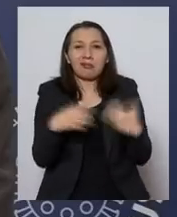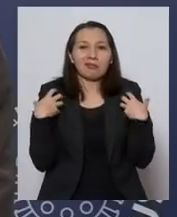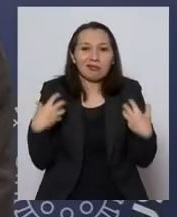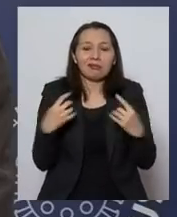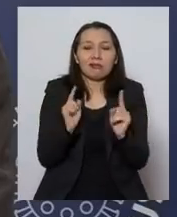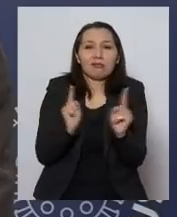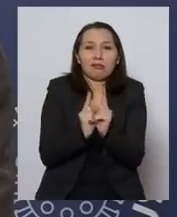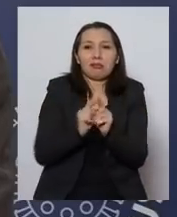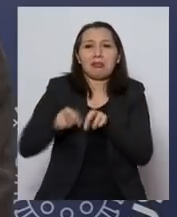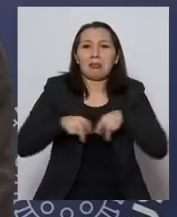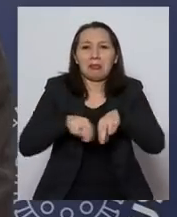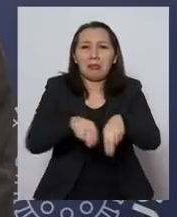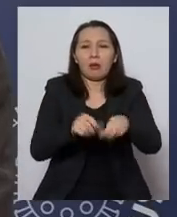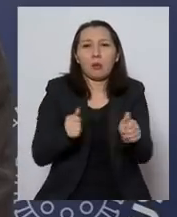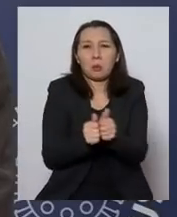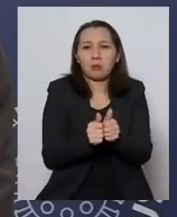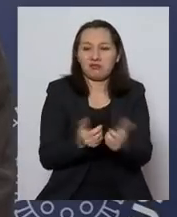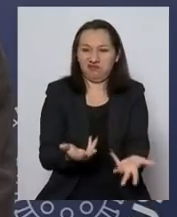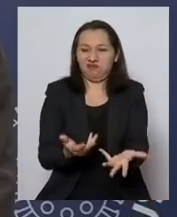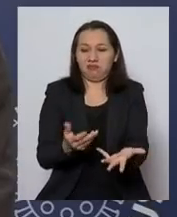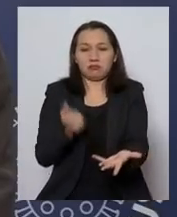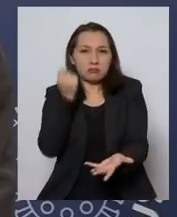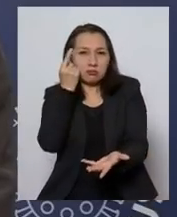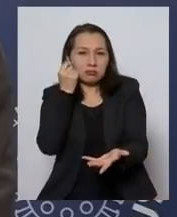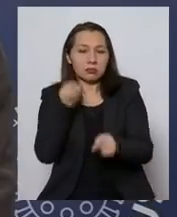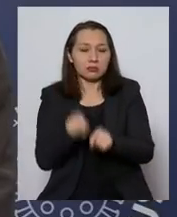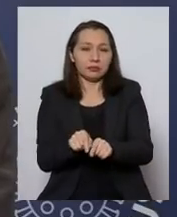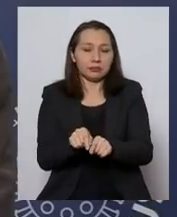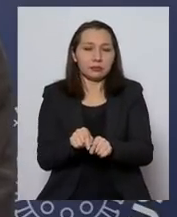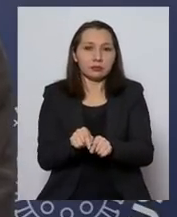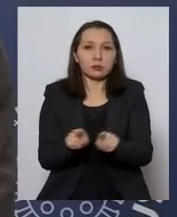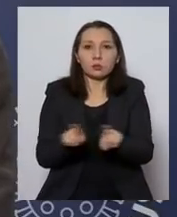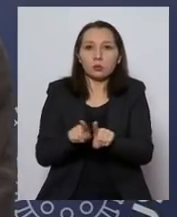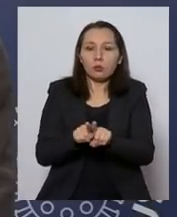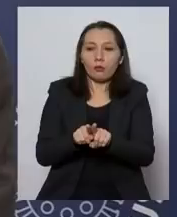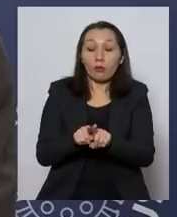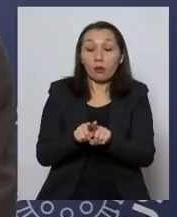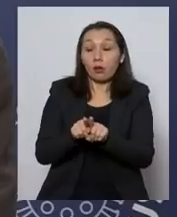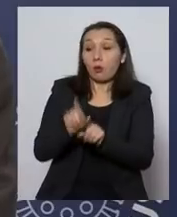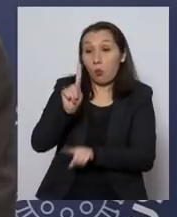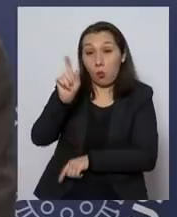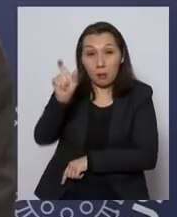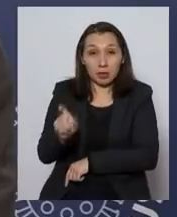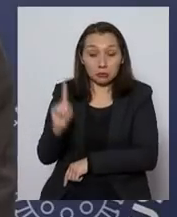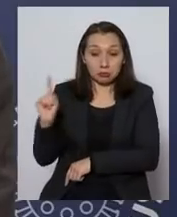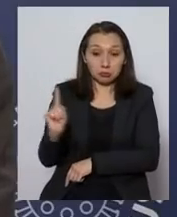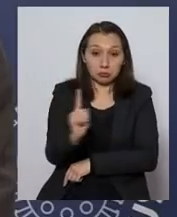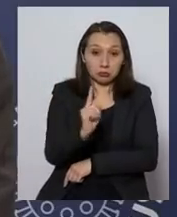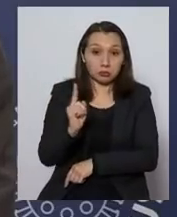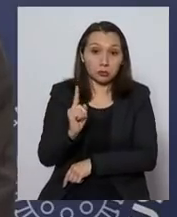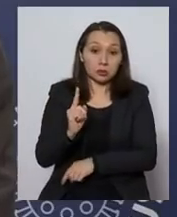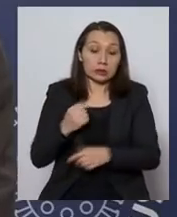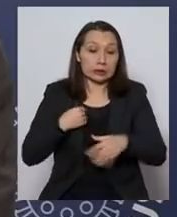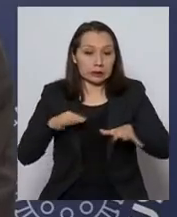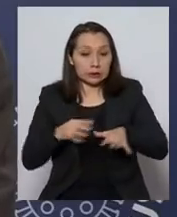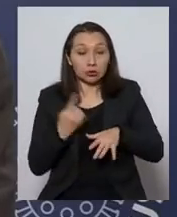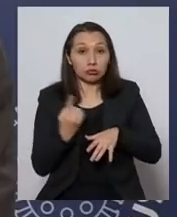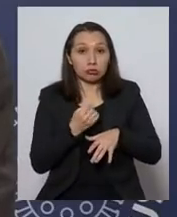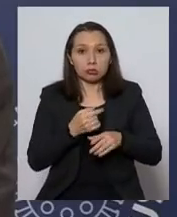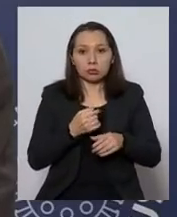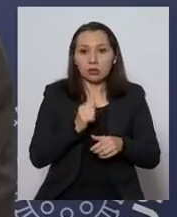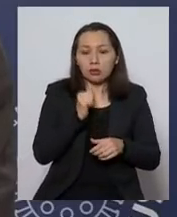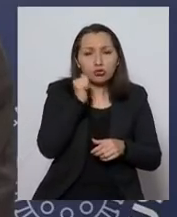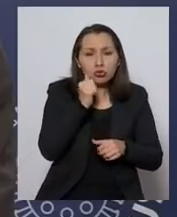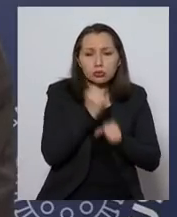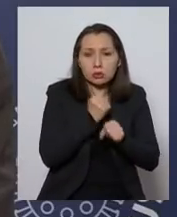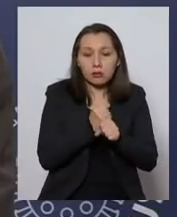distanciamiento social, porque se entiende y uno llega, por supuesto, a comprender una persona que vive de lo que puede ganar,